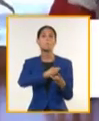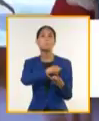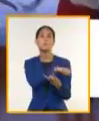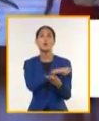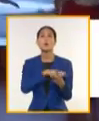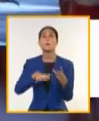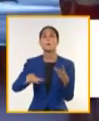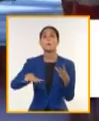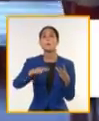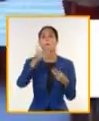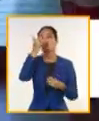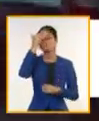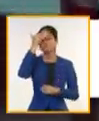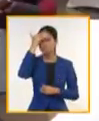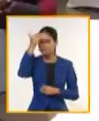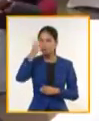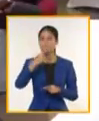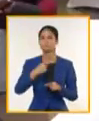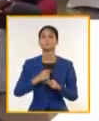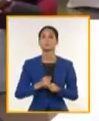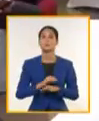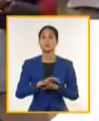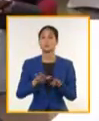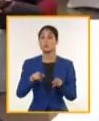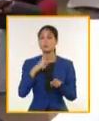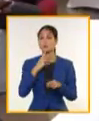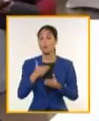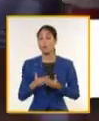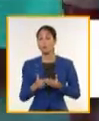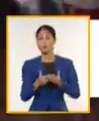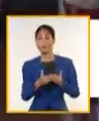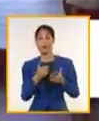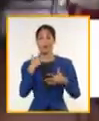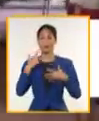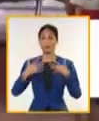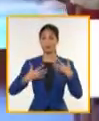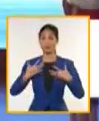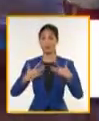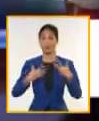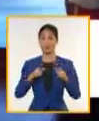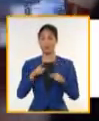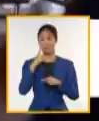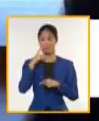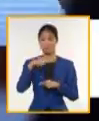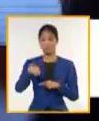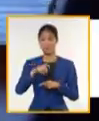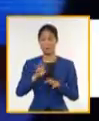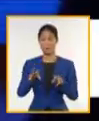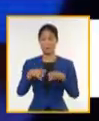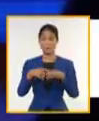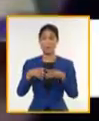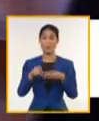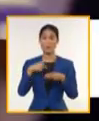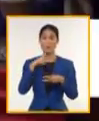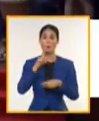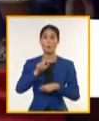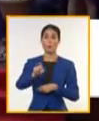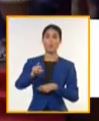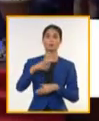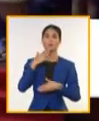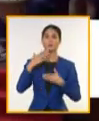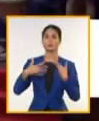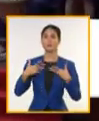El homenaje por los 65 años del establecimiento de relaciones diplomáticas concluyó con la interpretación de canciones de